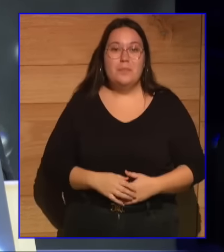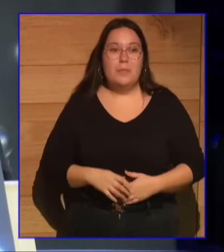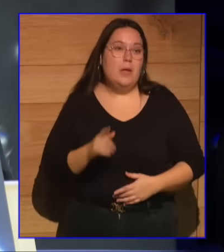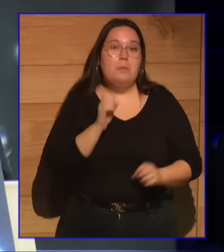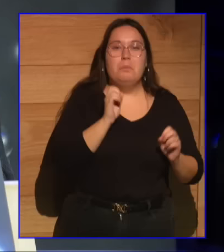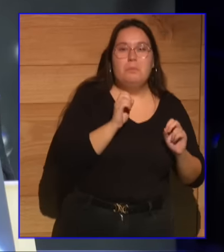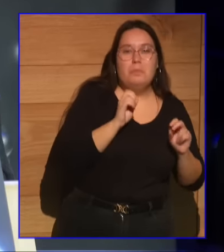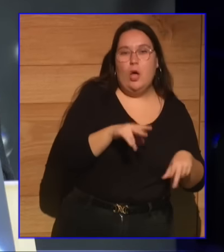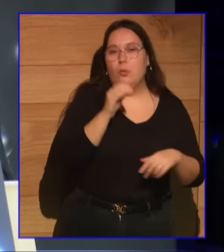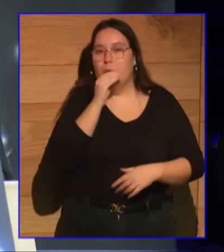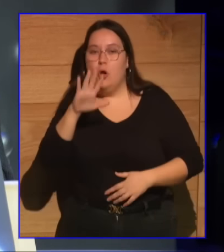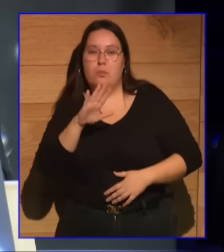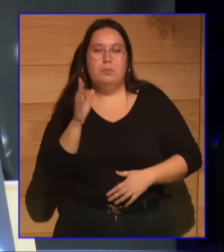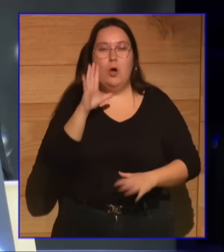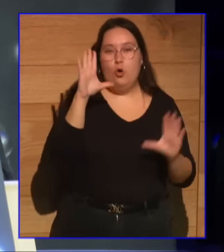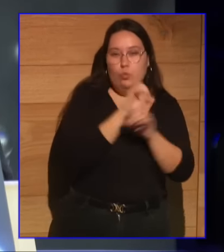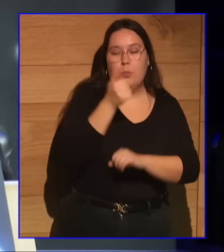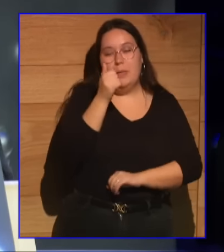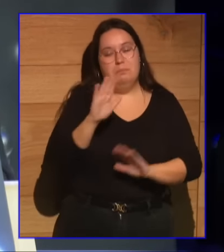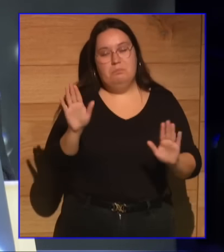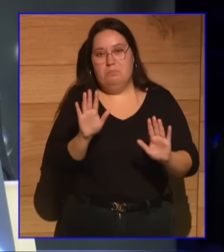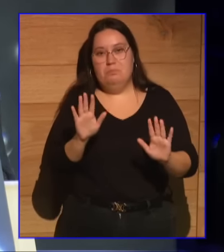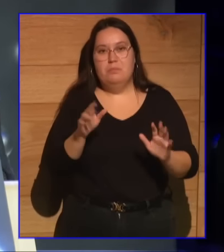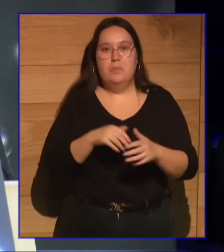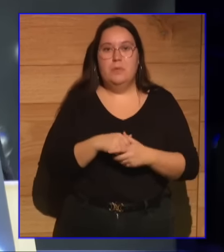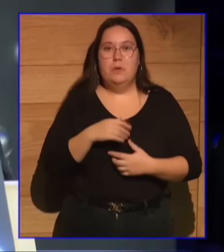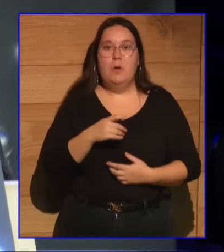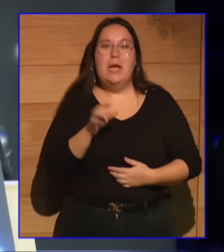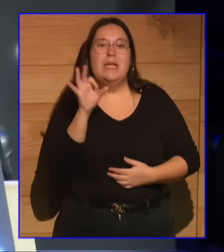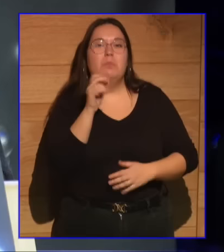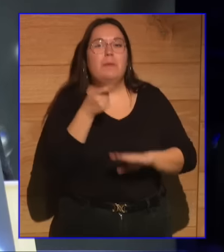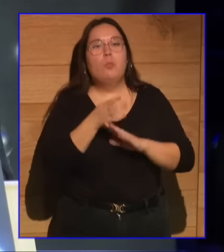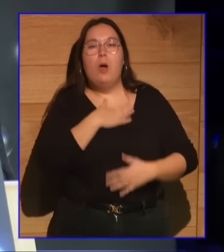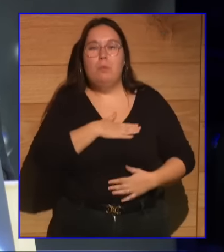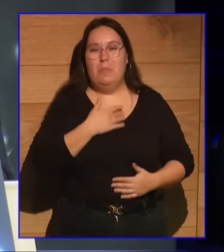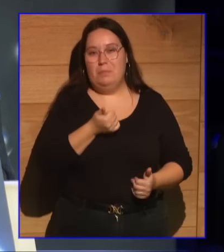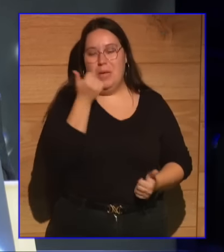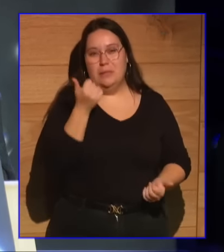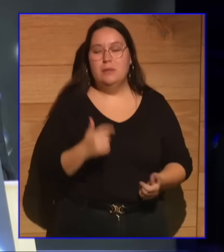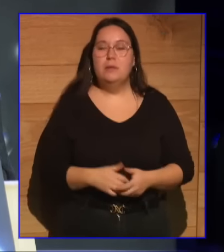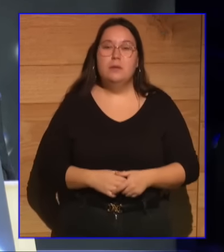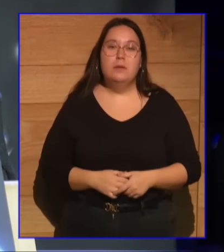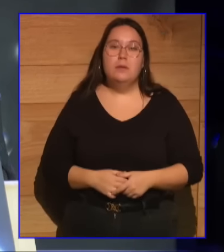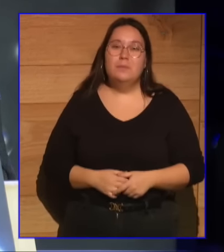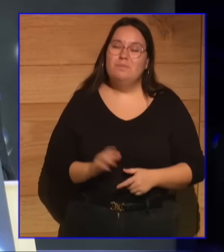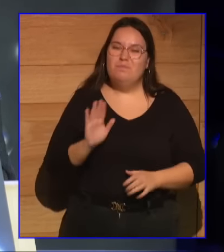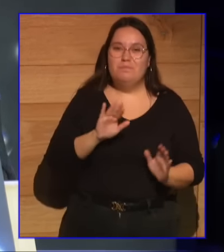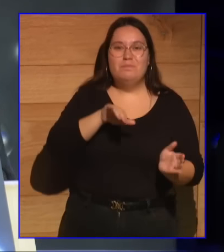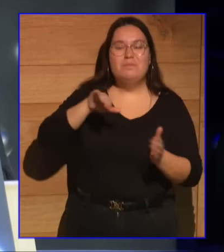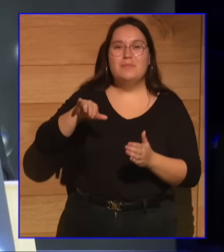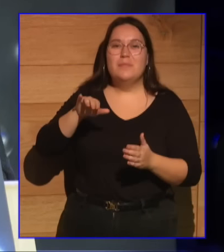peor, es más malvado, más oscuro, y le da un tono más amable a Spielberg, al margen de eso, es más